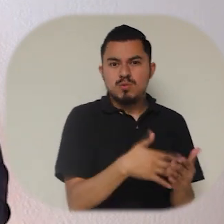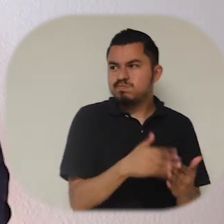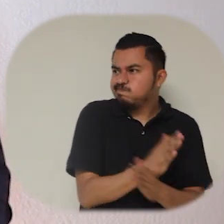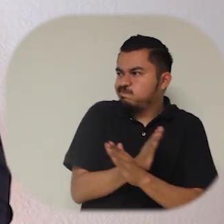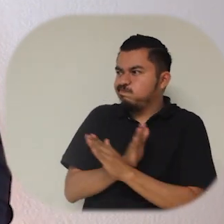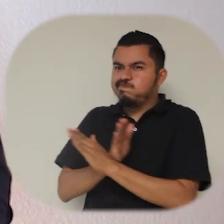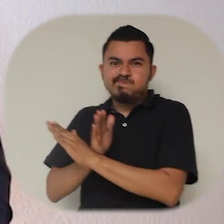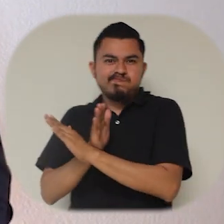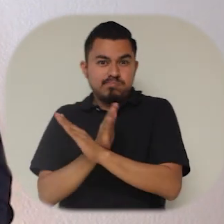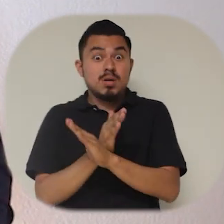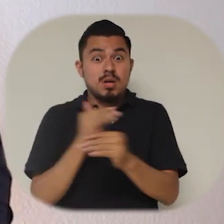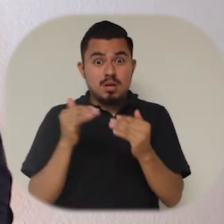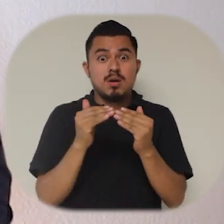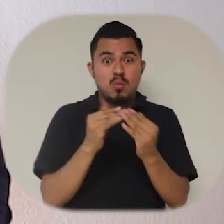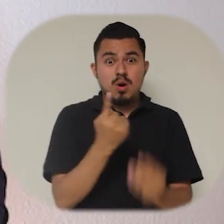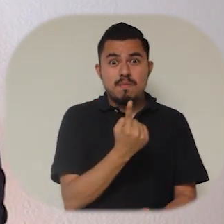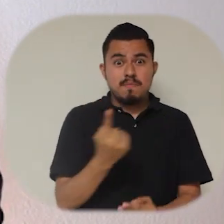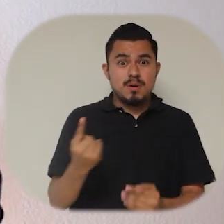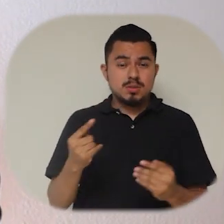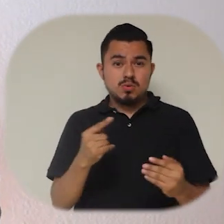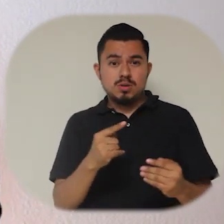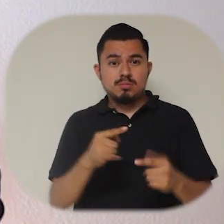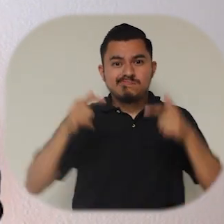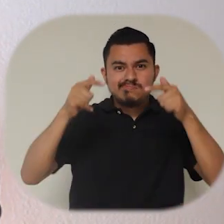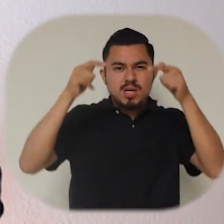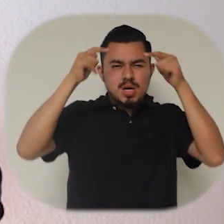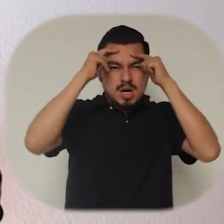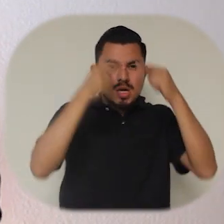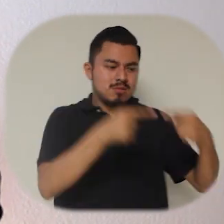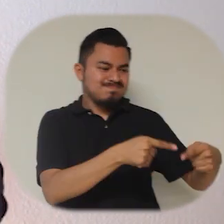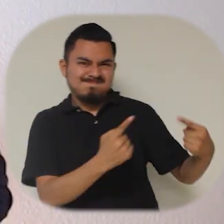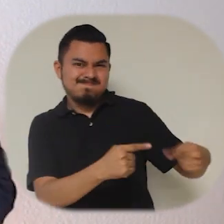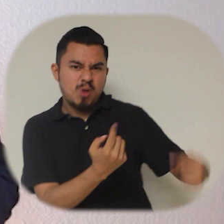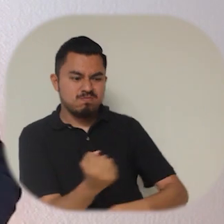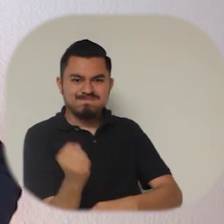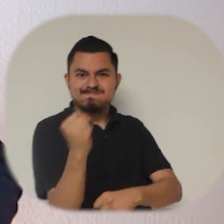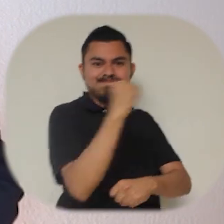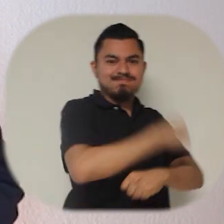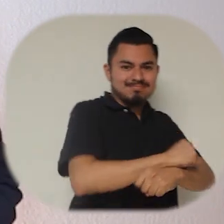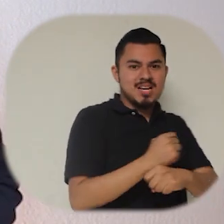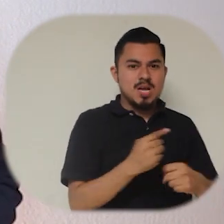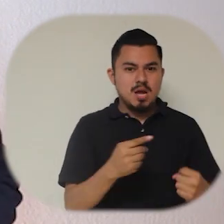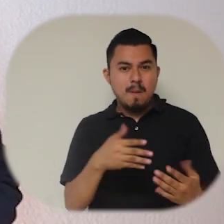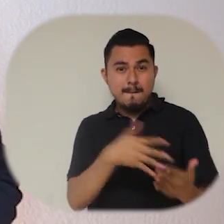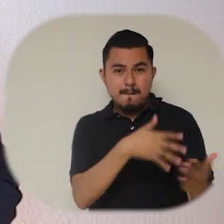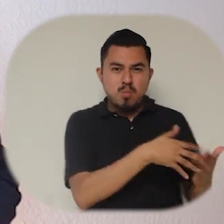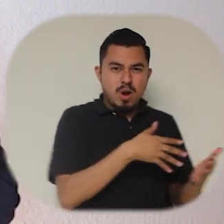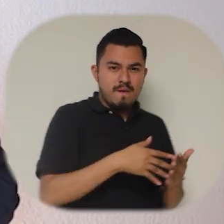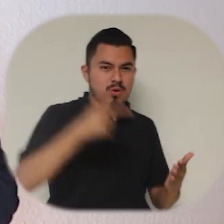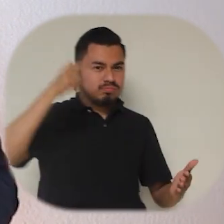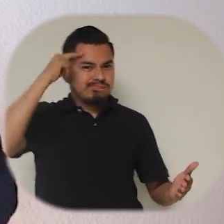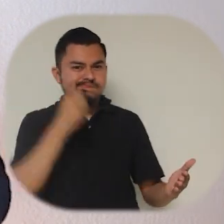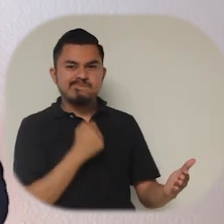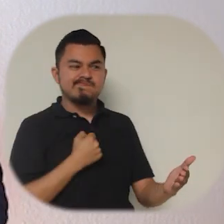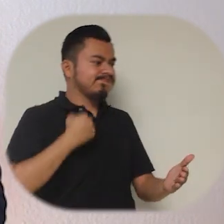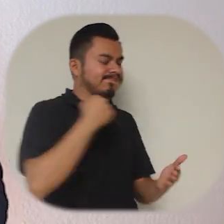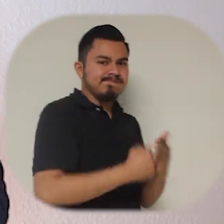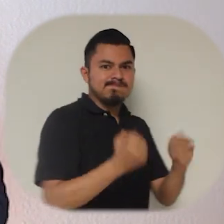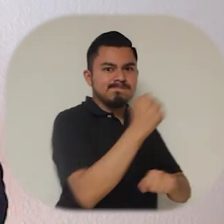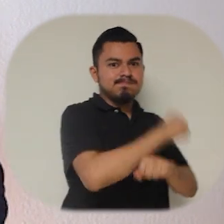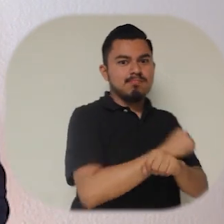tenían que vencer al enemigo, tenían que enfrentarse al enemigo. Los sacerdotes tenían